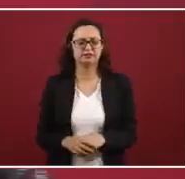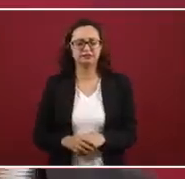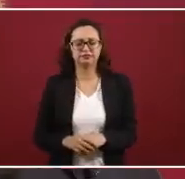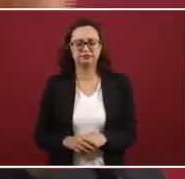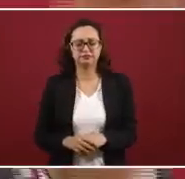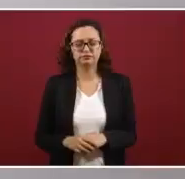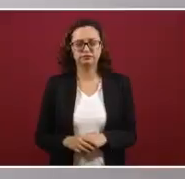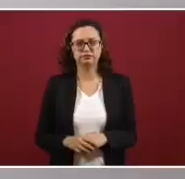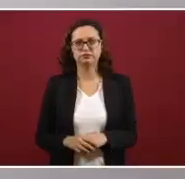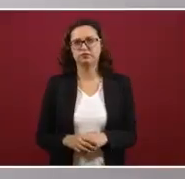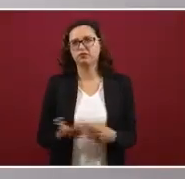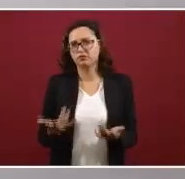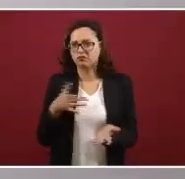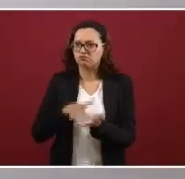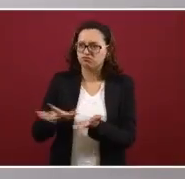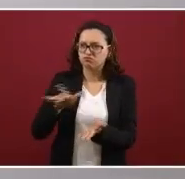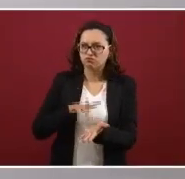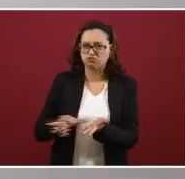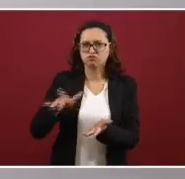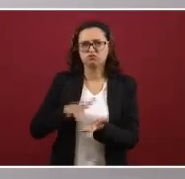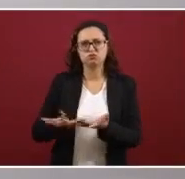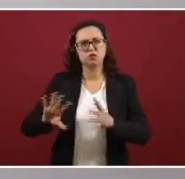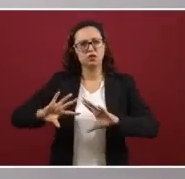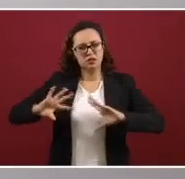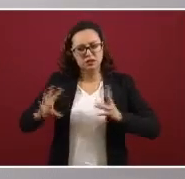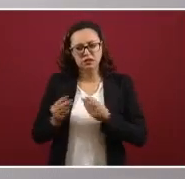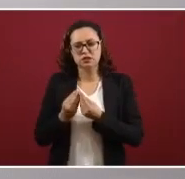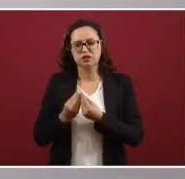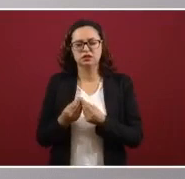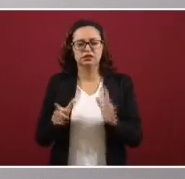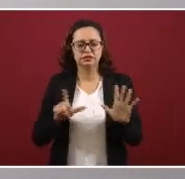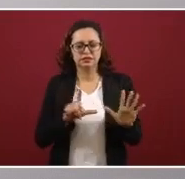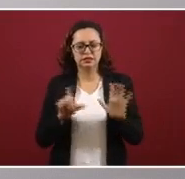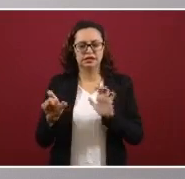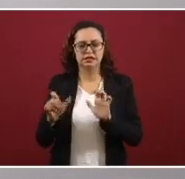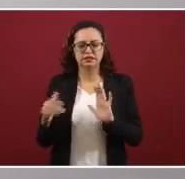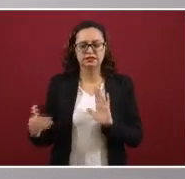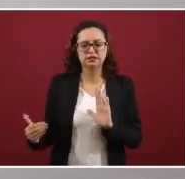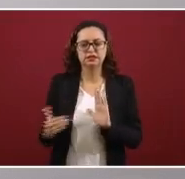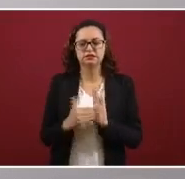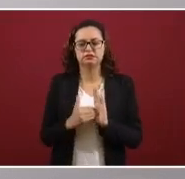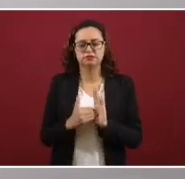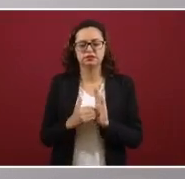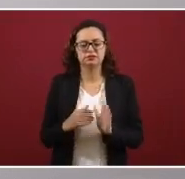Ahí hablamos hasta ahora de 700 mil.